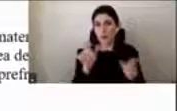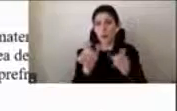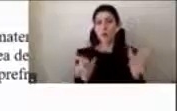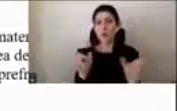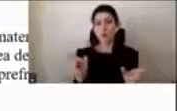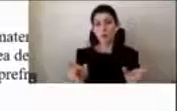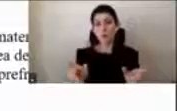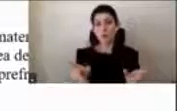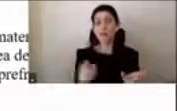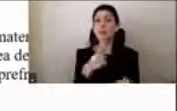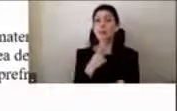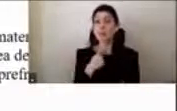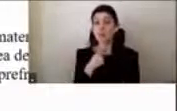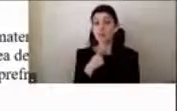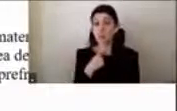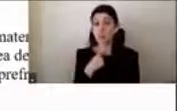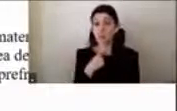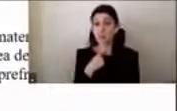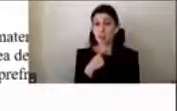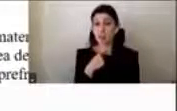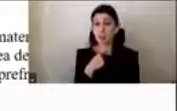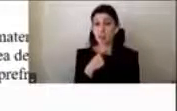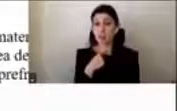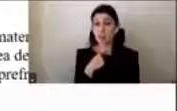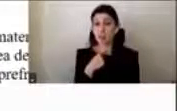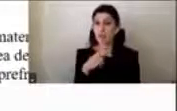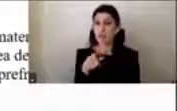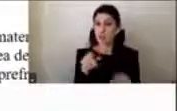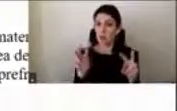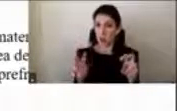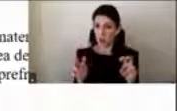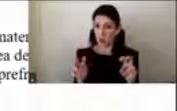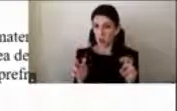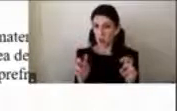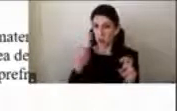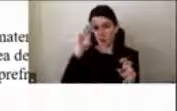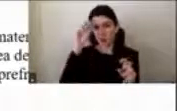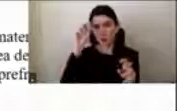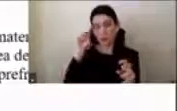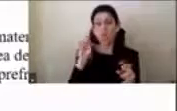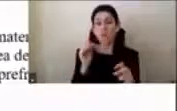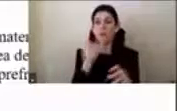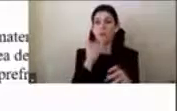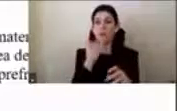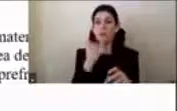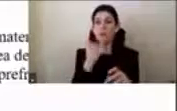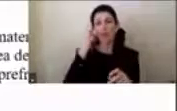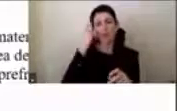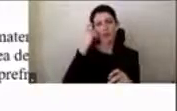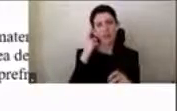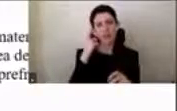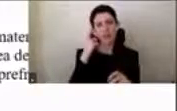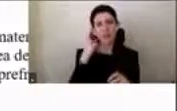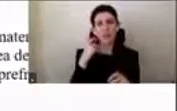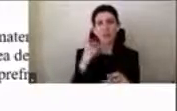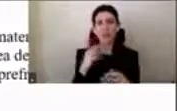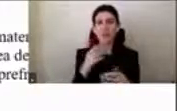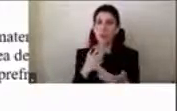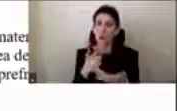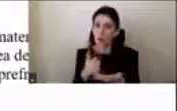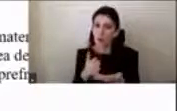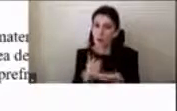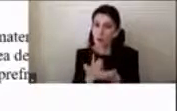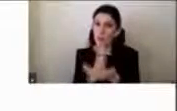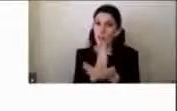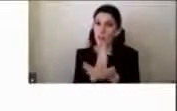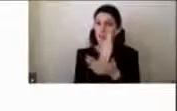mejor les interese involucrarse en esta temática, como también porque me parece una bonita antesala para poder entrar al